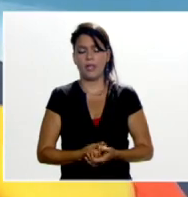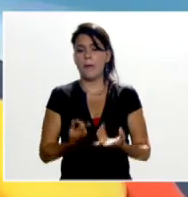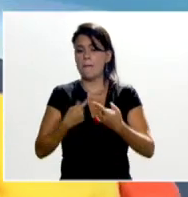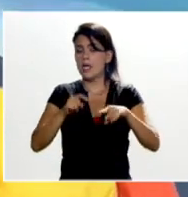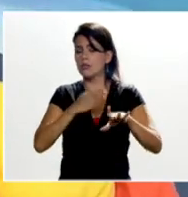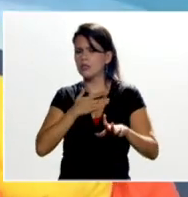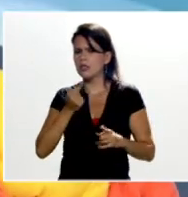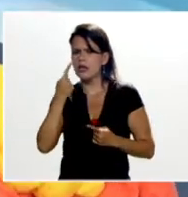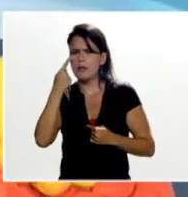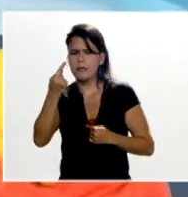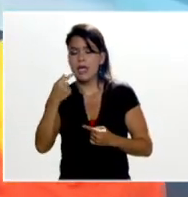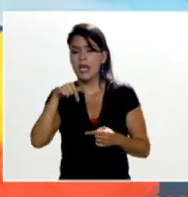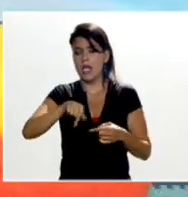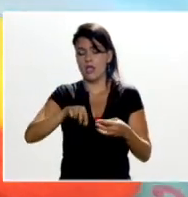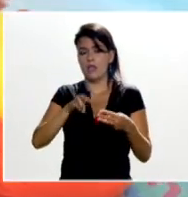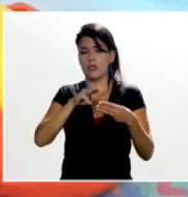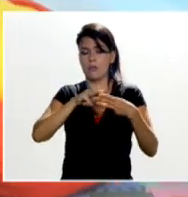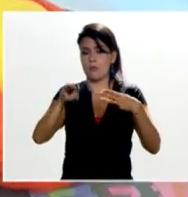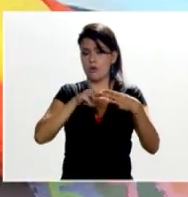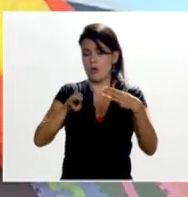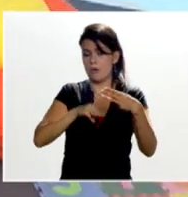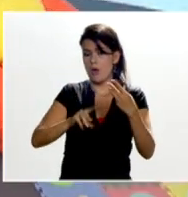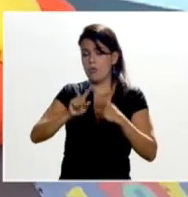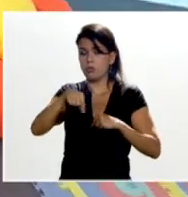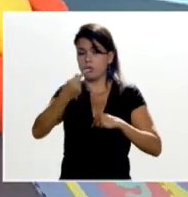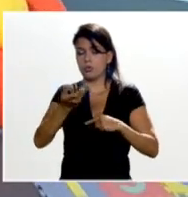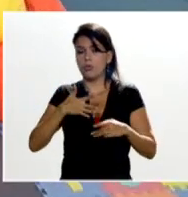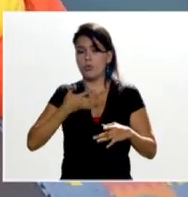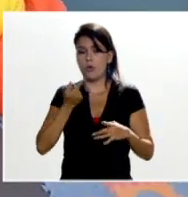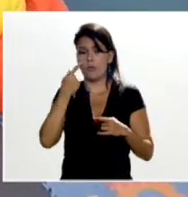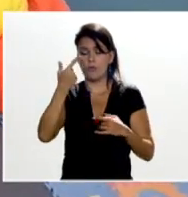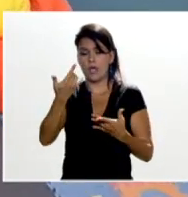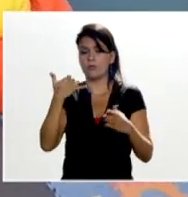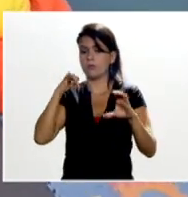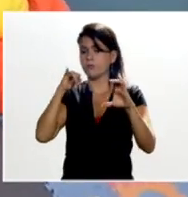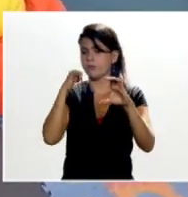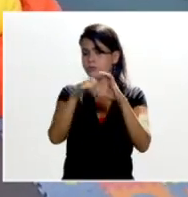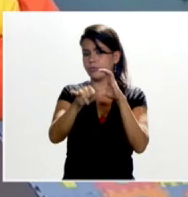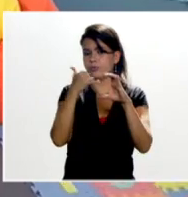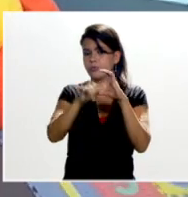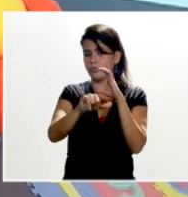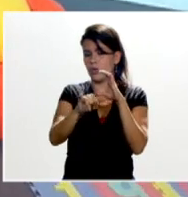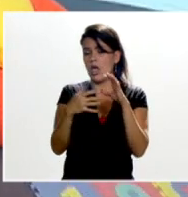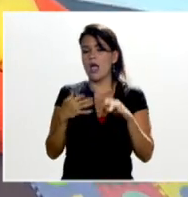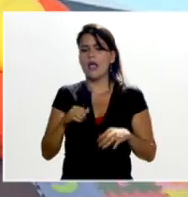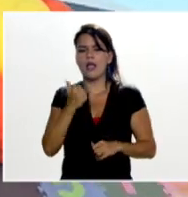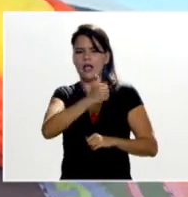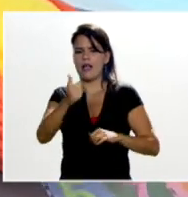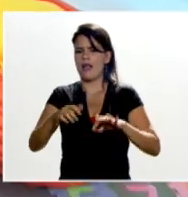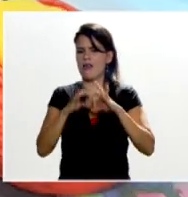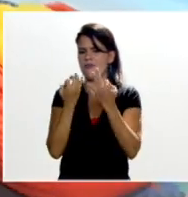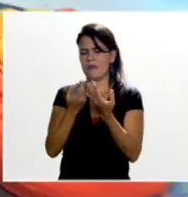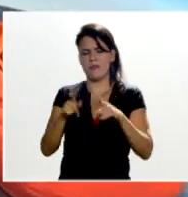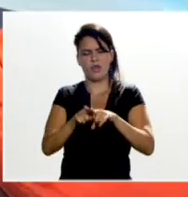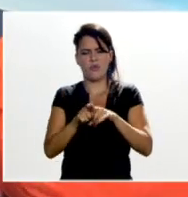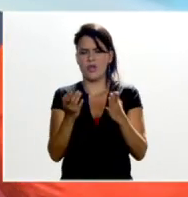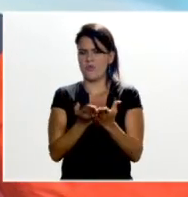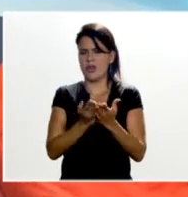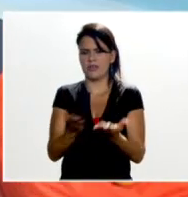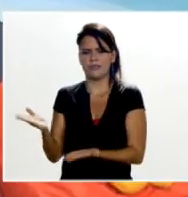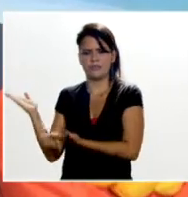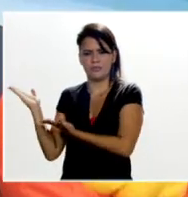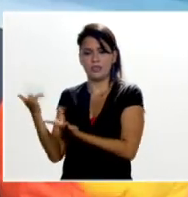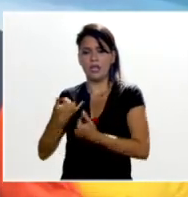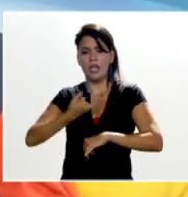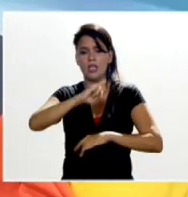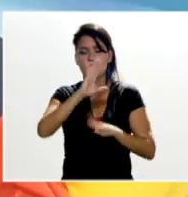si quisieran ver este programa u otro, pueden acudir al canal de YouTube de Cada Familia Una Escuela Oficial. Allí